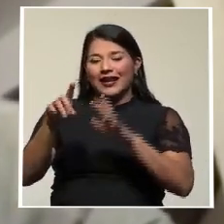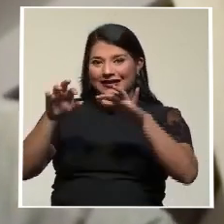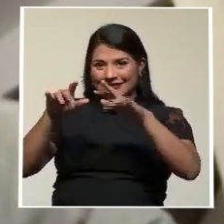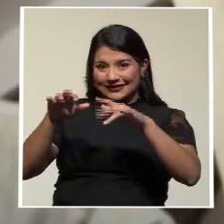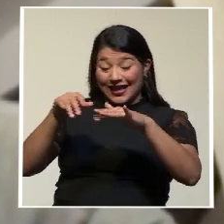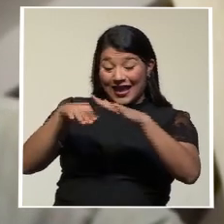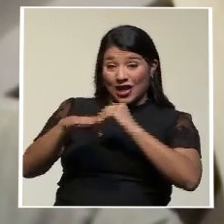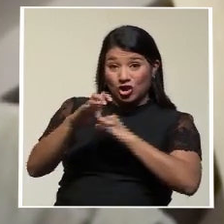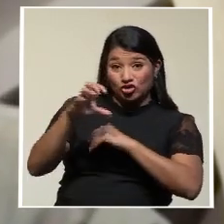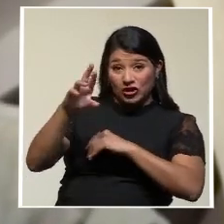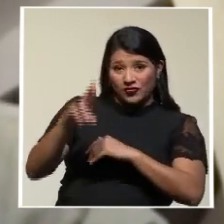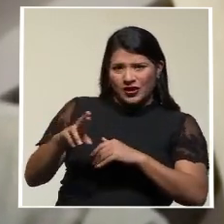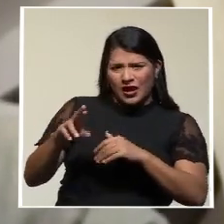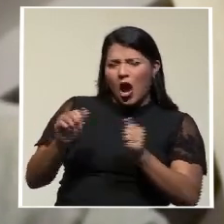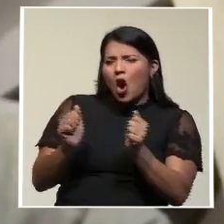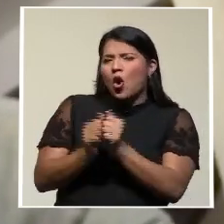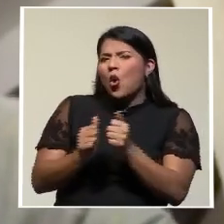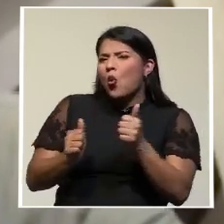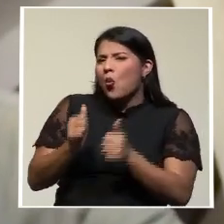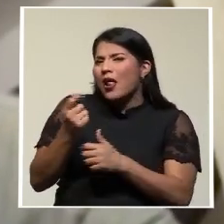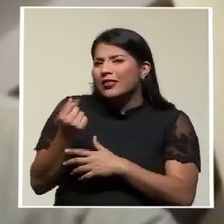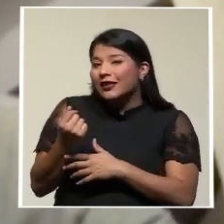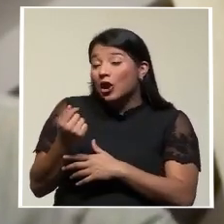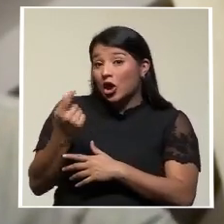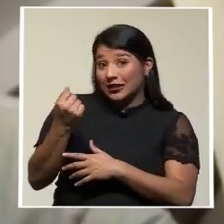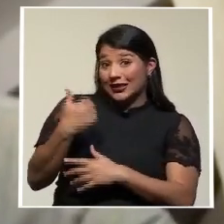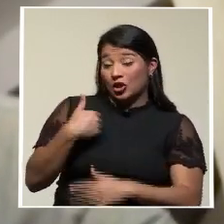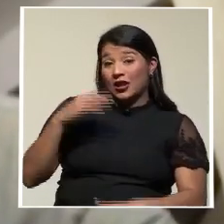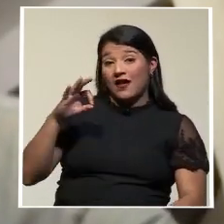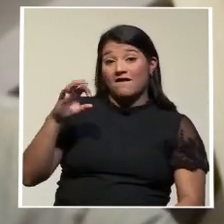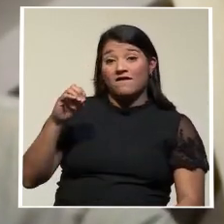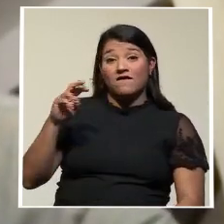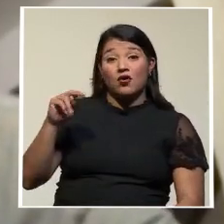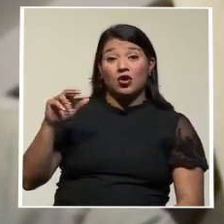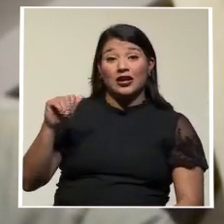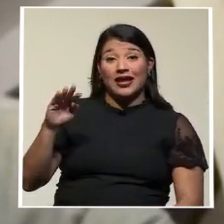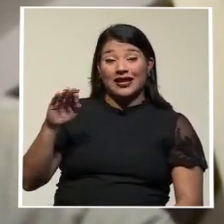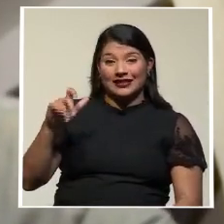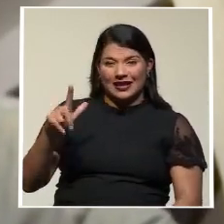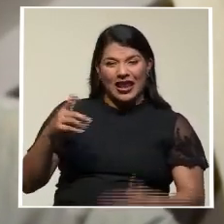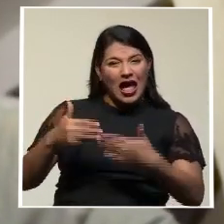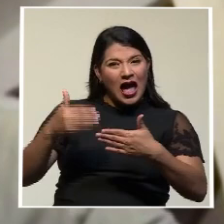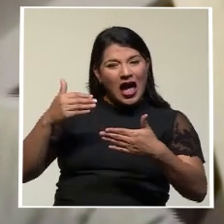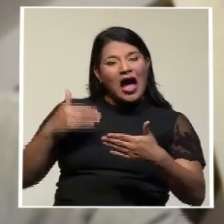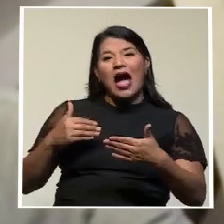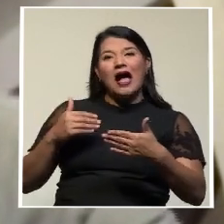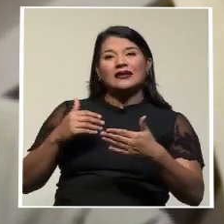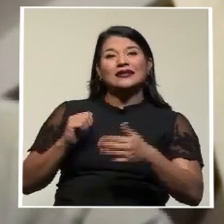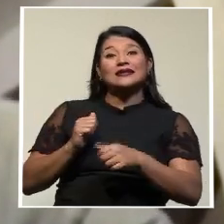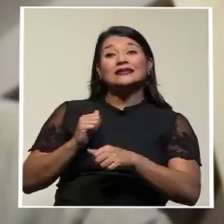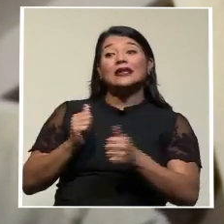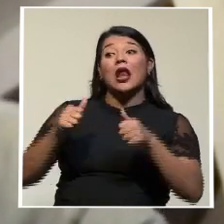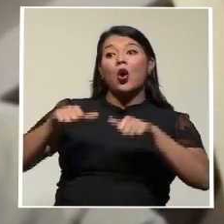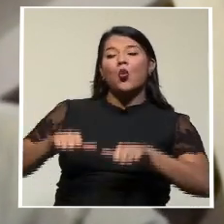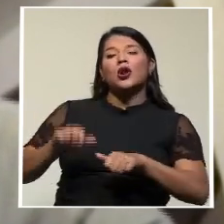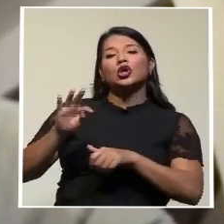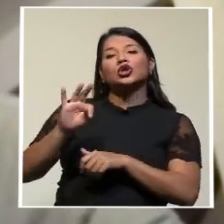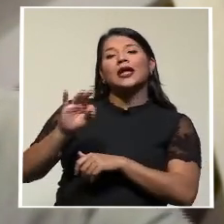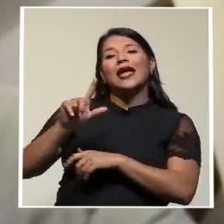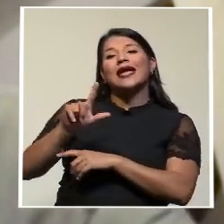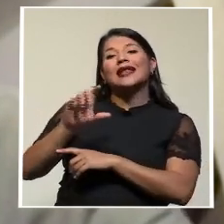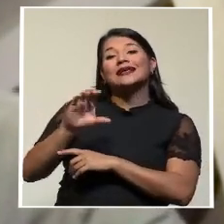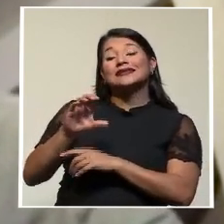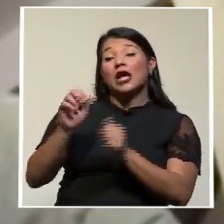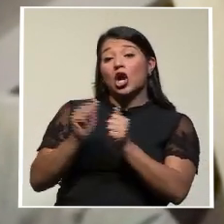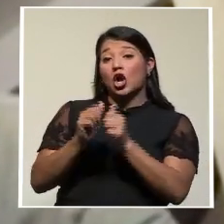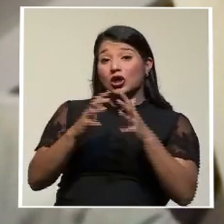recursos de Fonatel. Hay que recordar que antes de la apertura de telecomunicaciones, que se dio a raíz del TLC con los Estados Unidos, estos